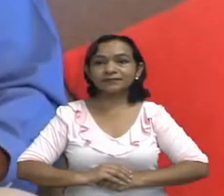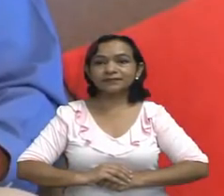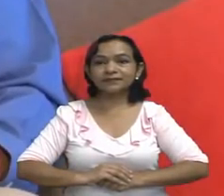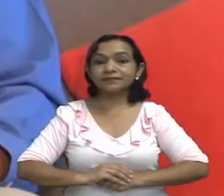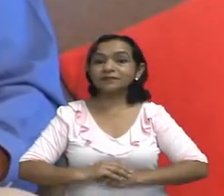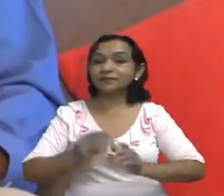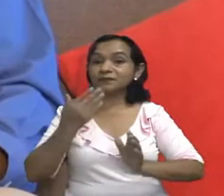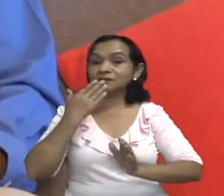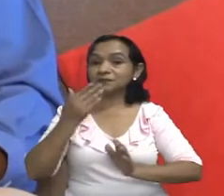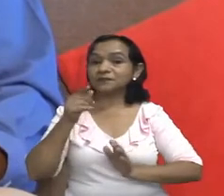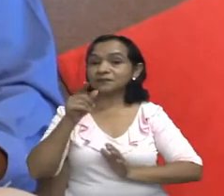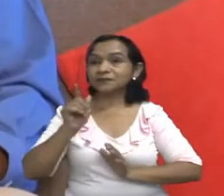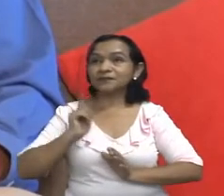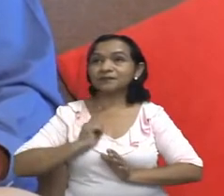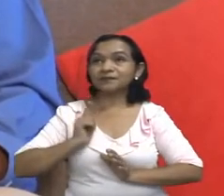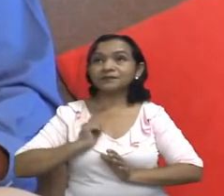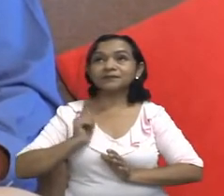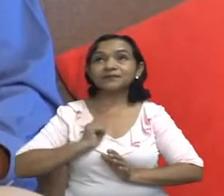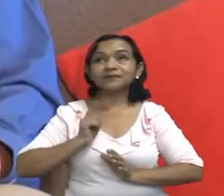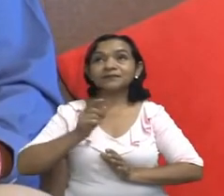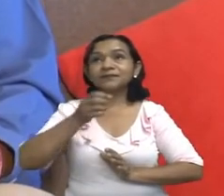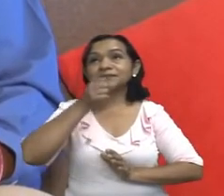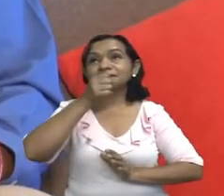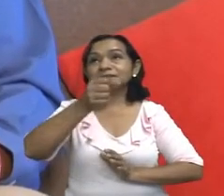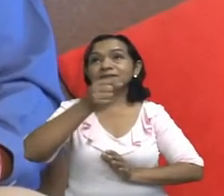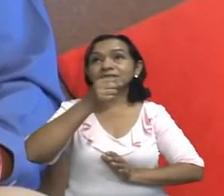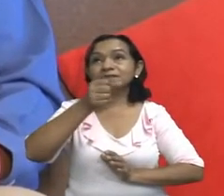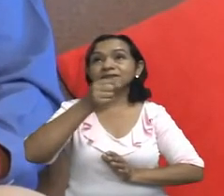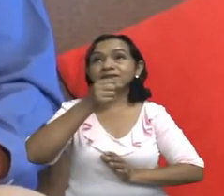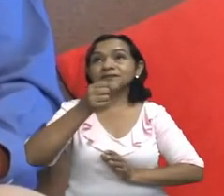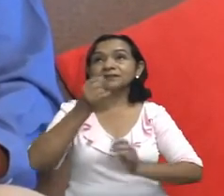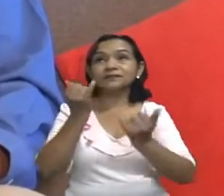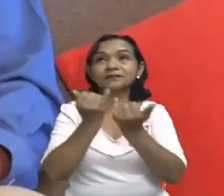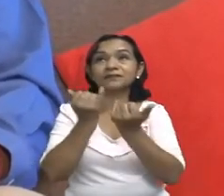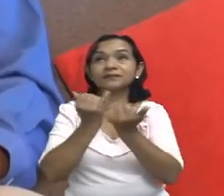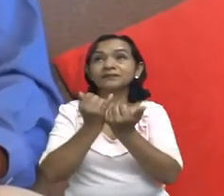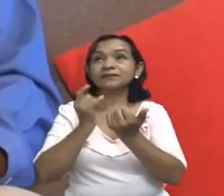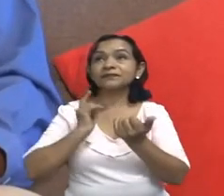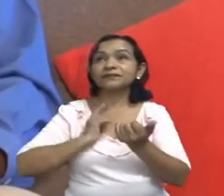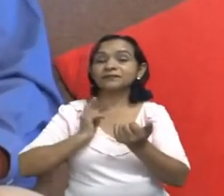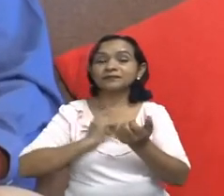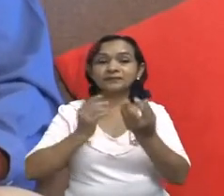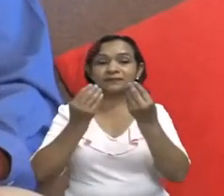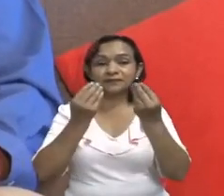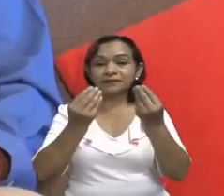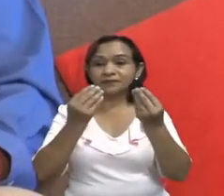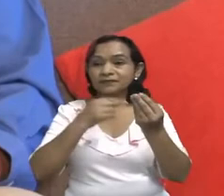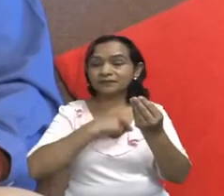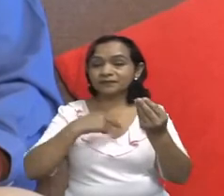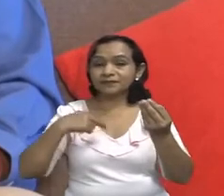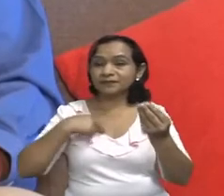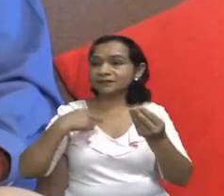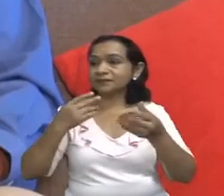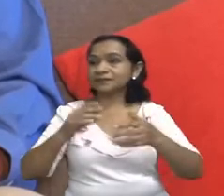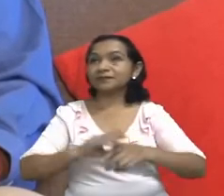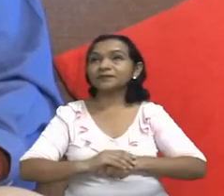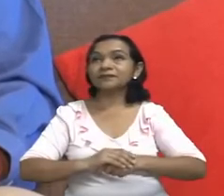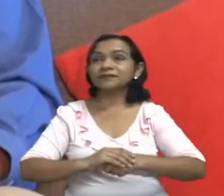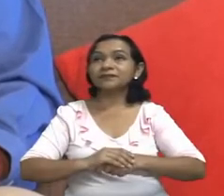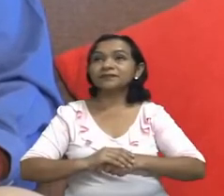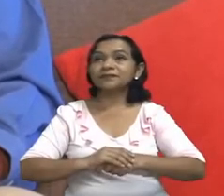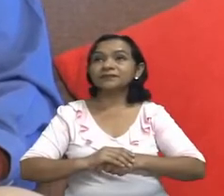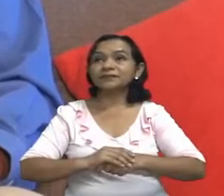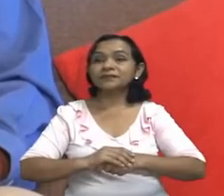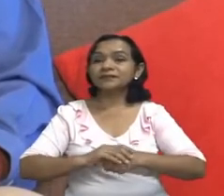Bueno, y ahí está precisamente un reportaje en el que se concentra mucho que hacer, Liz. A partir de